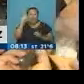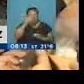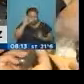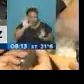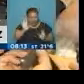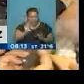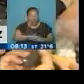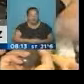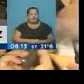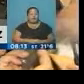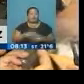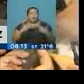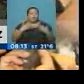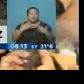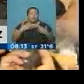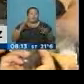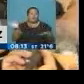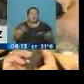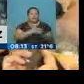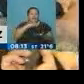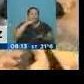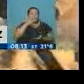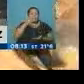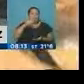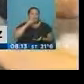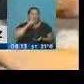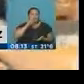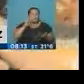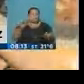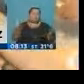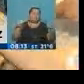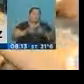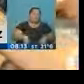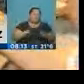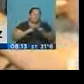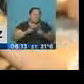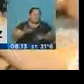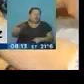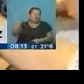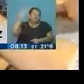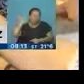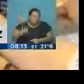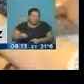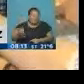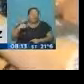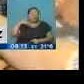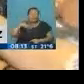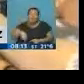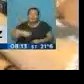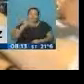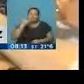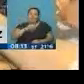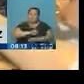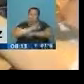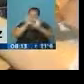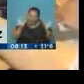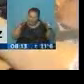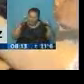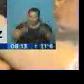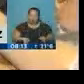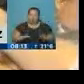hablo, se podría remover a Banoli. Pero volvemos a lo mismo que hablamos ayer. Yo en esto quiero ser muy